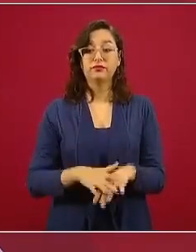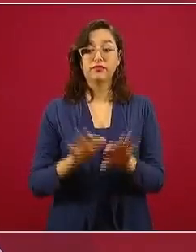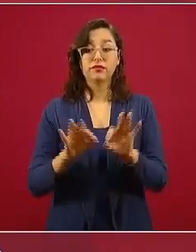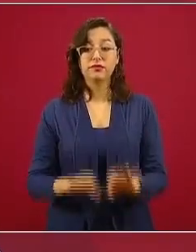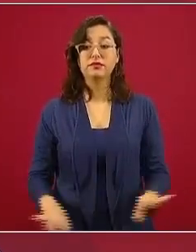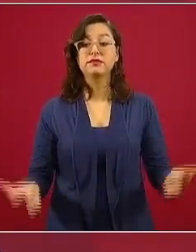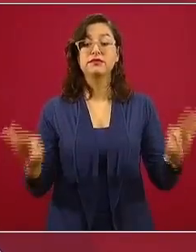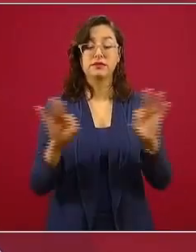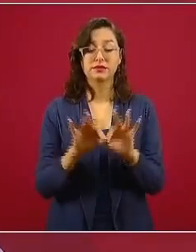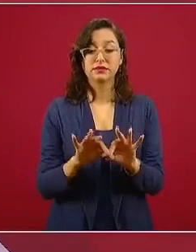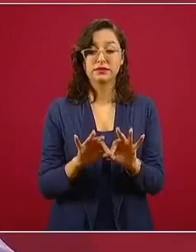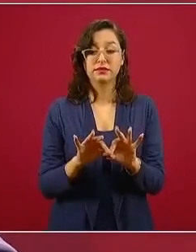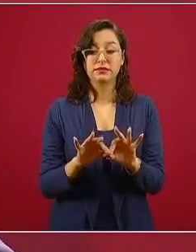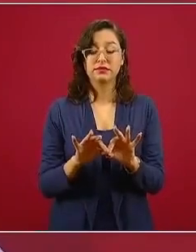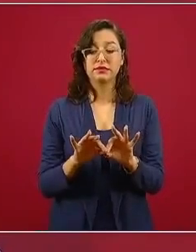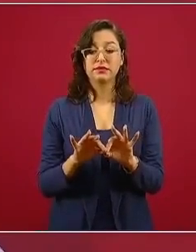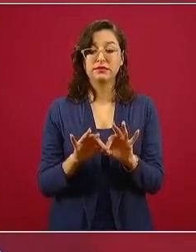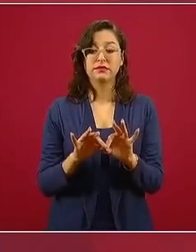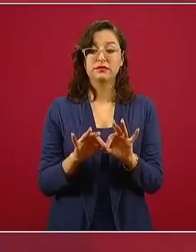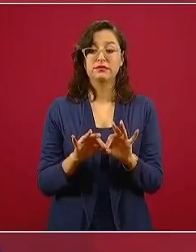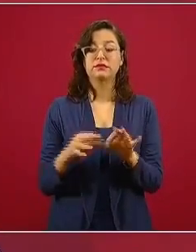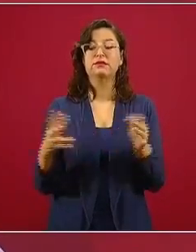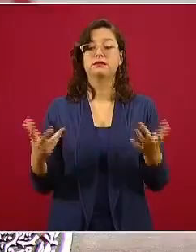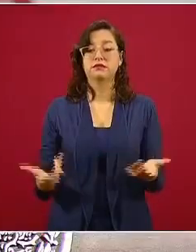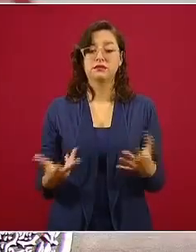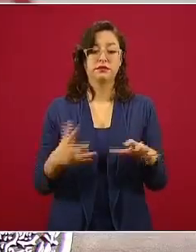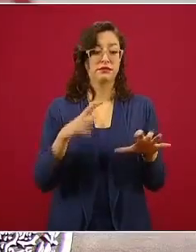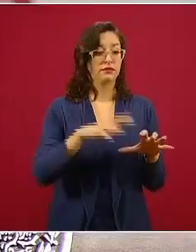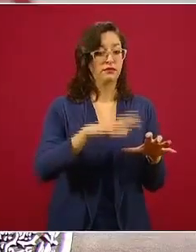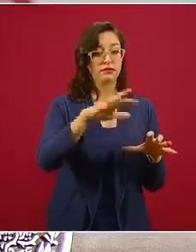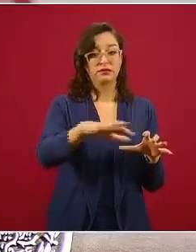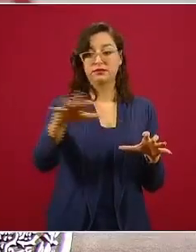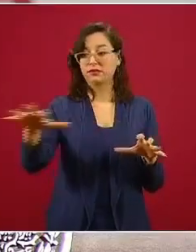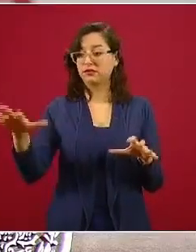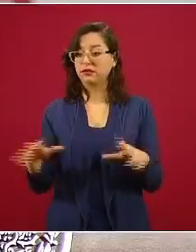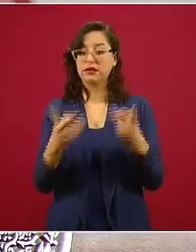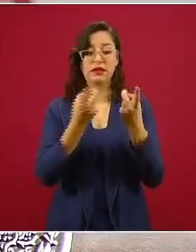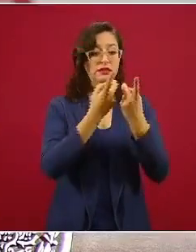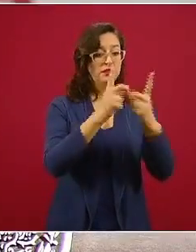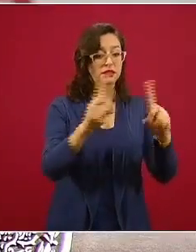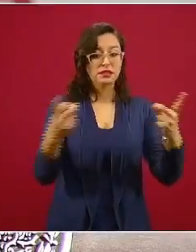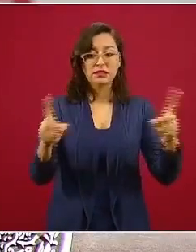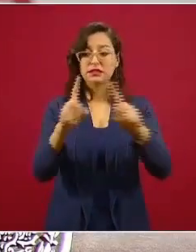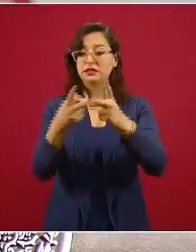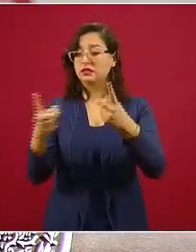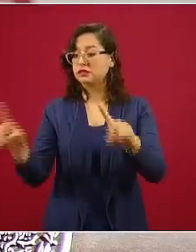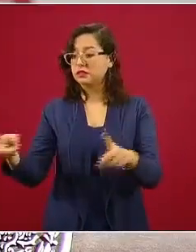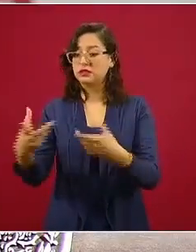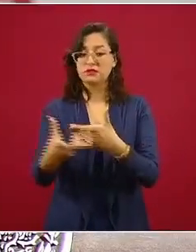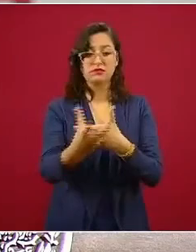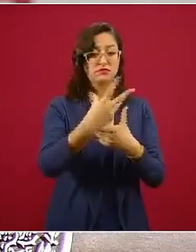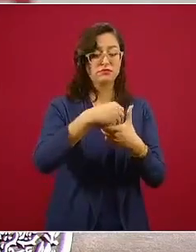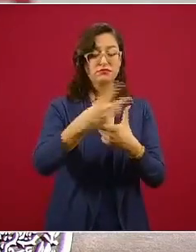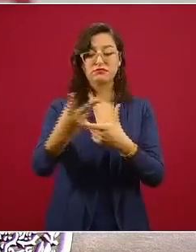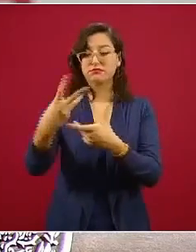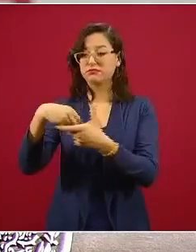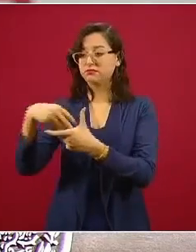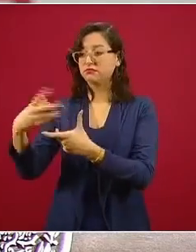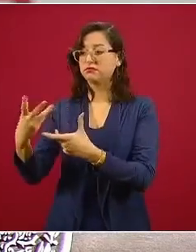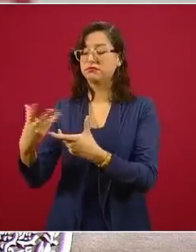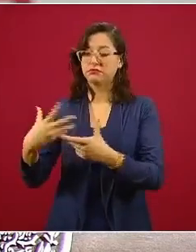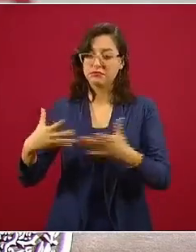nos generará espacios de desarrollo, espacios de inclusión en todo el territorio